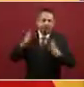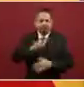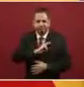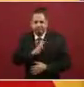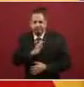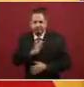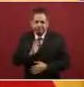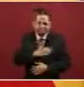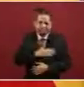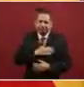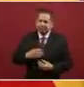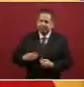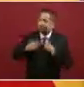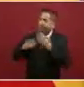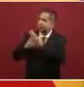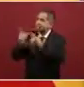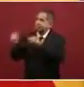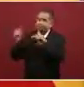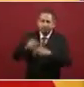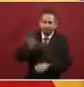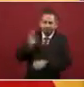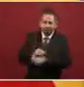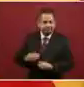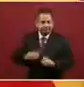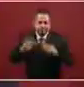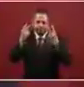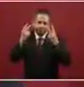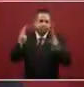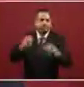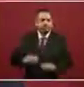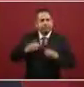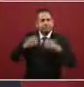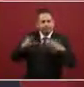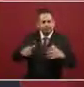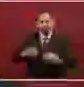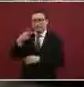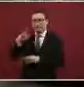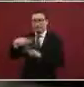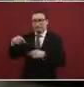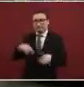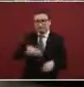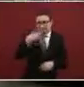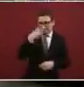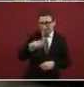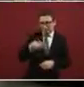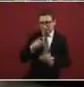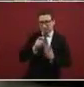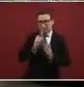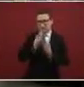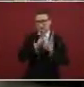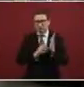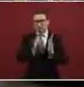viva el exilio, que vivan los refugiados españoles, que viva México. Con motivo de